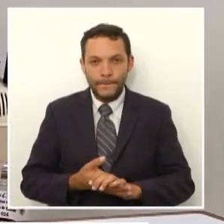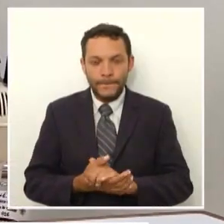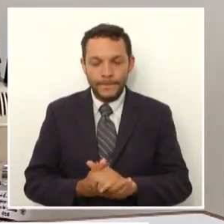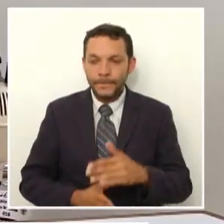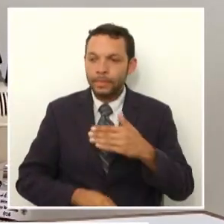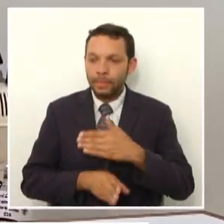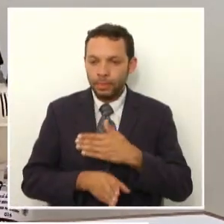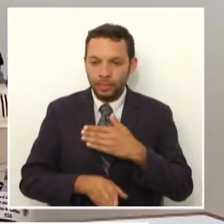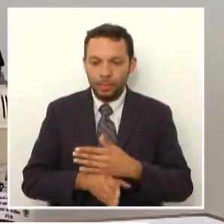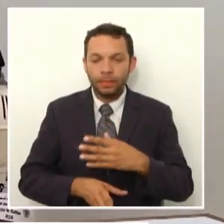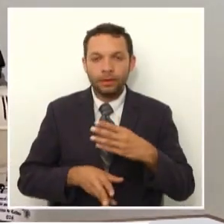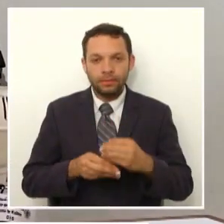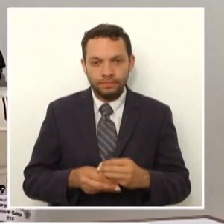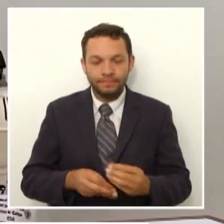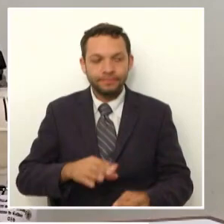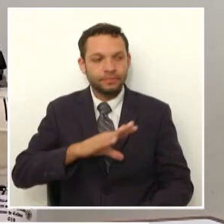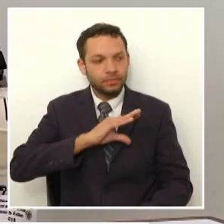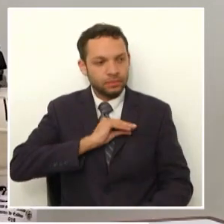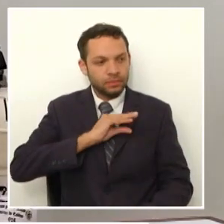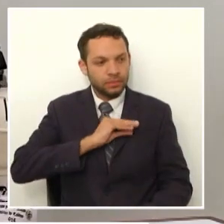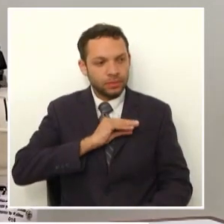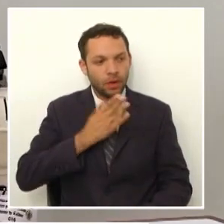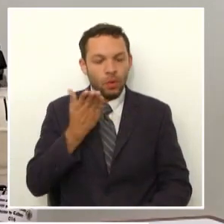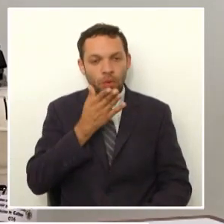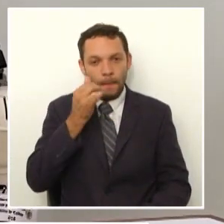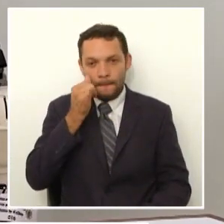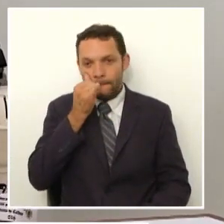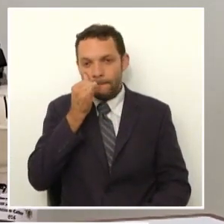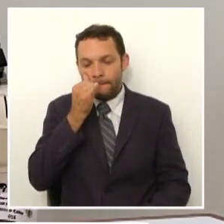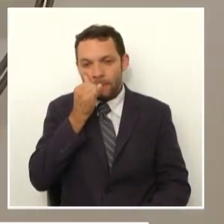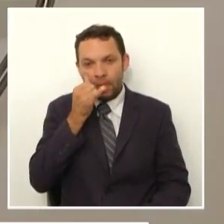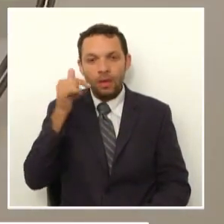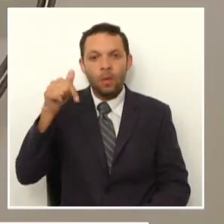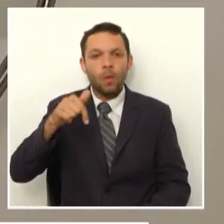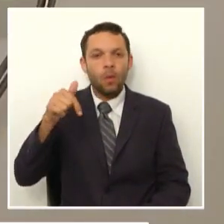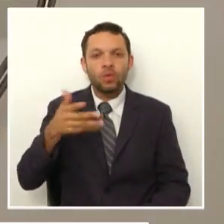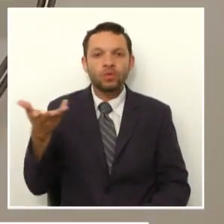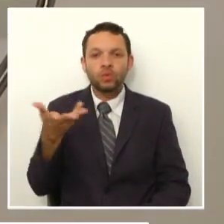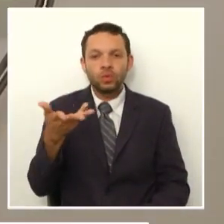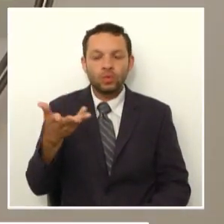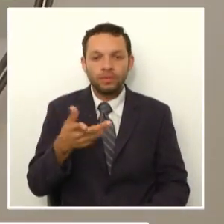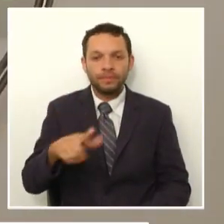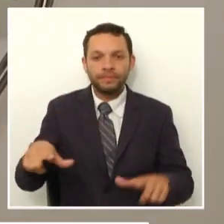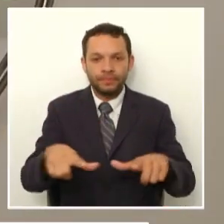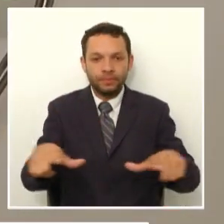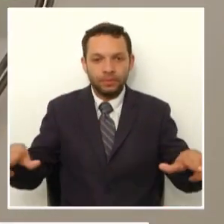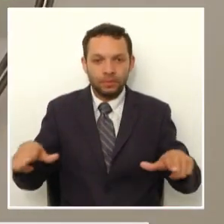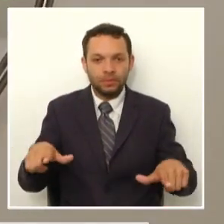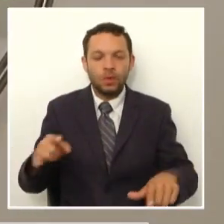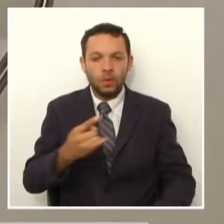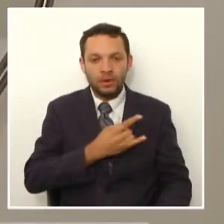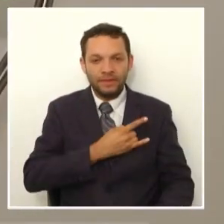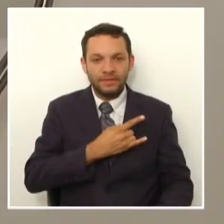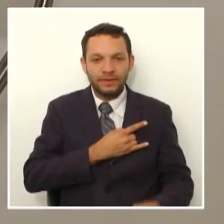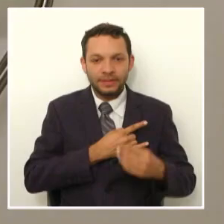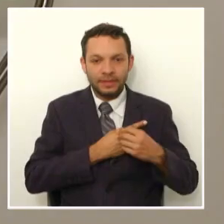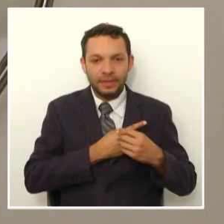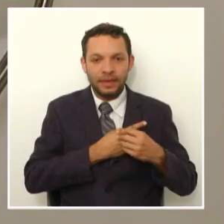Continúo con mucha alegría de poder estar grabando este programa hoy en la Universidad de Caldas,